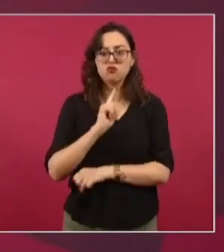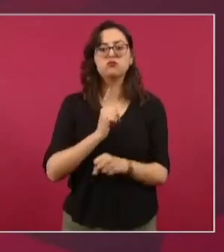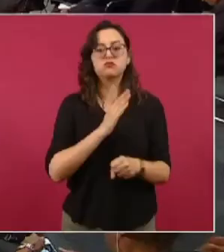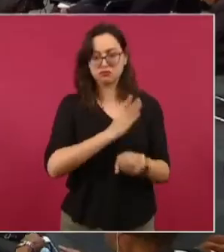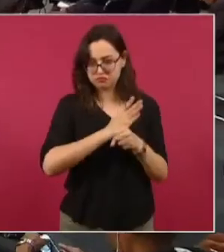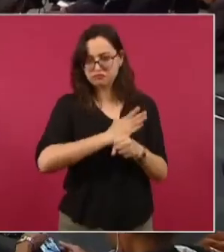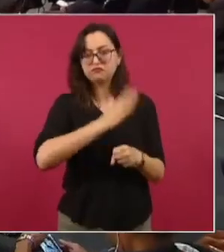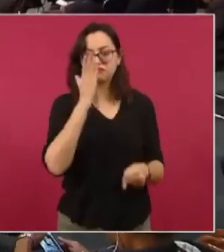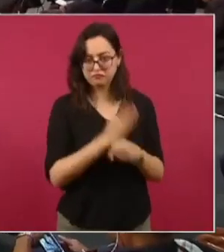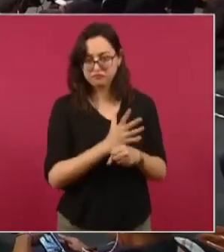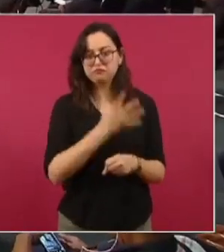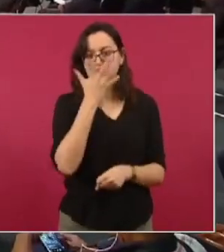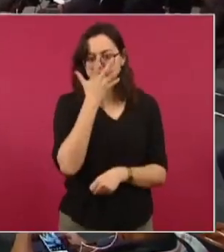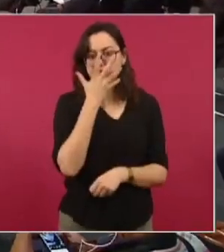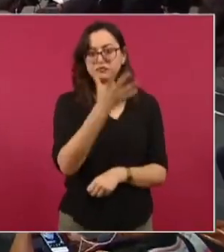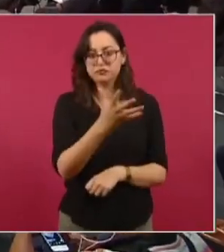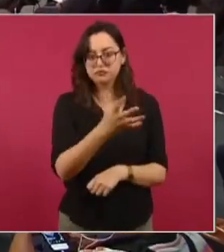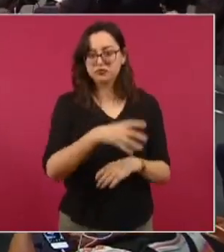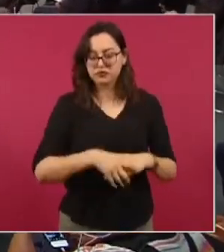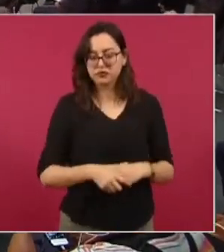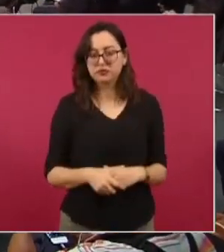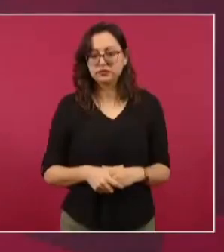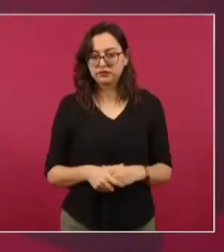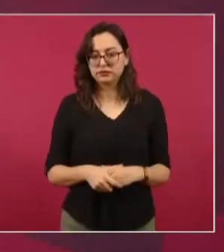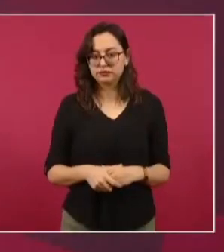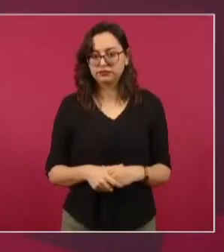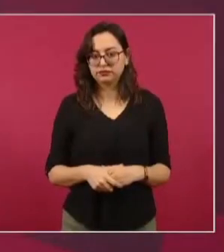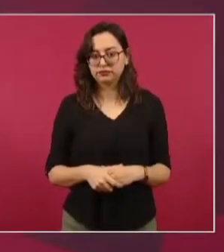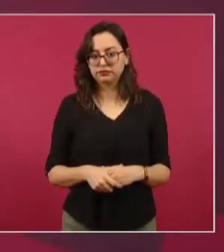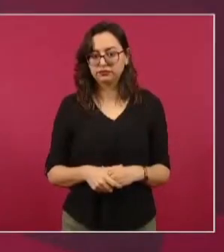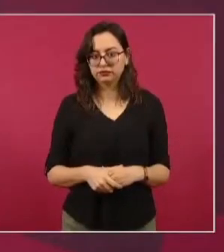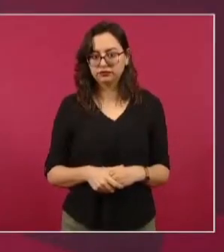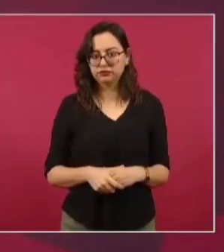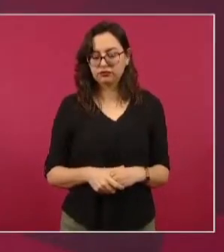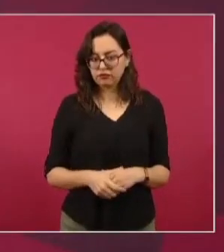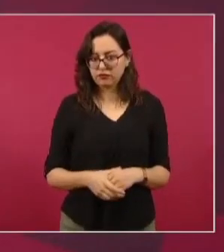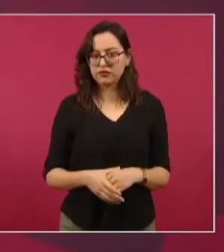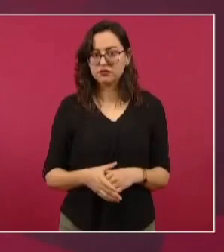y no hay impunidad para nadie